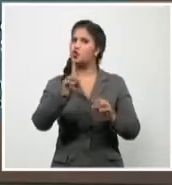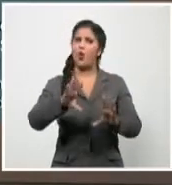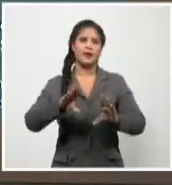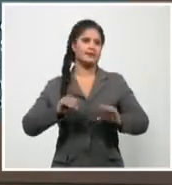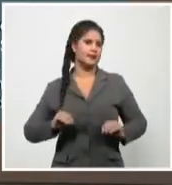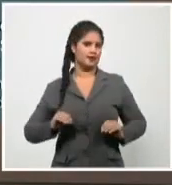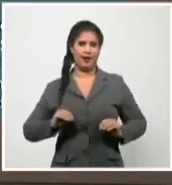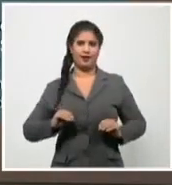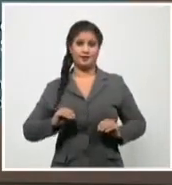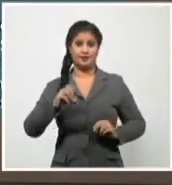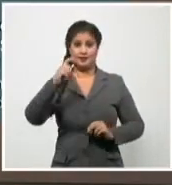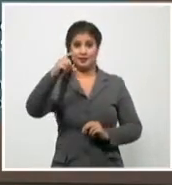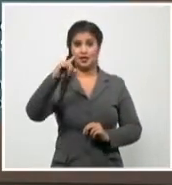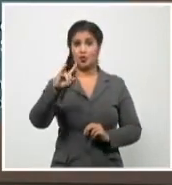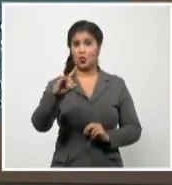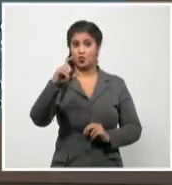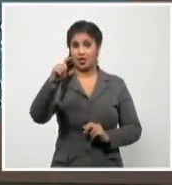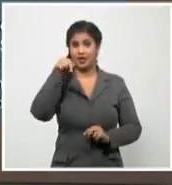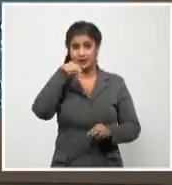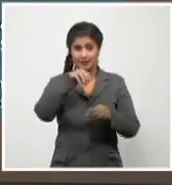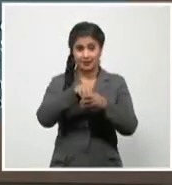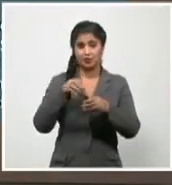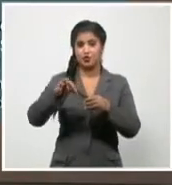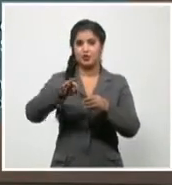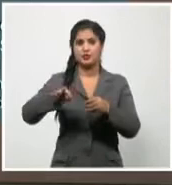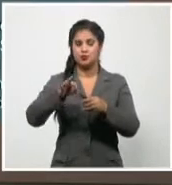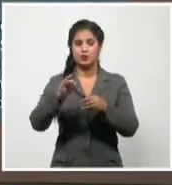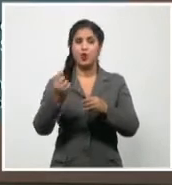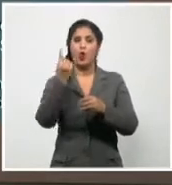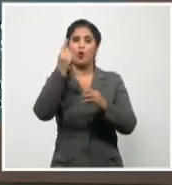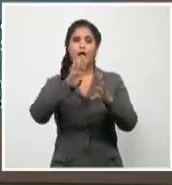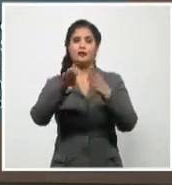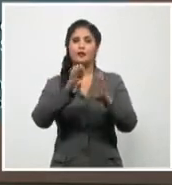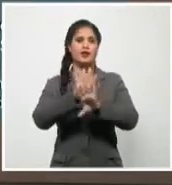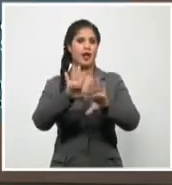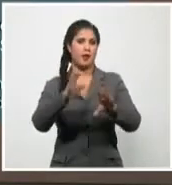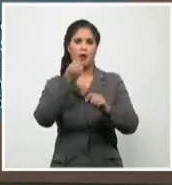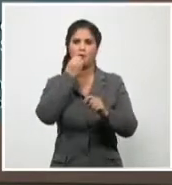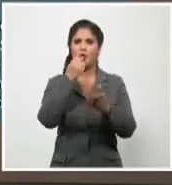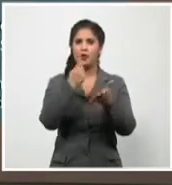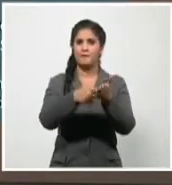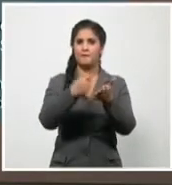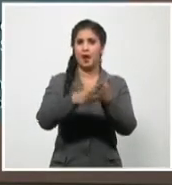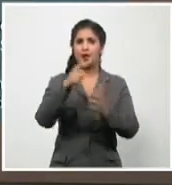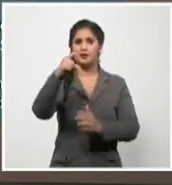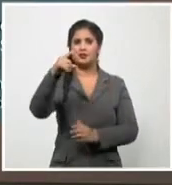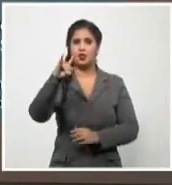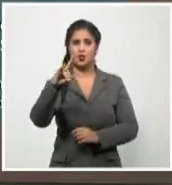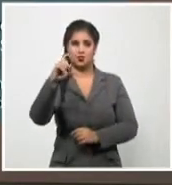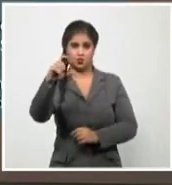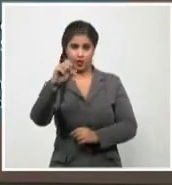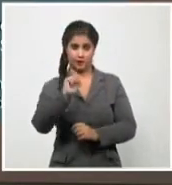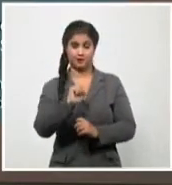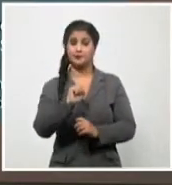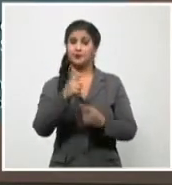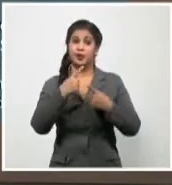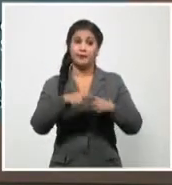una lo hace en todo el municipio y tenían tarjeta magnética pero allí no estaba actualizado el post